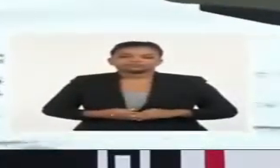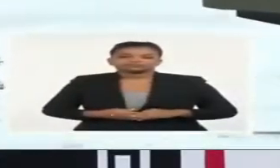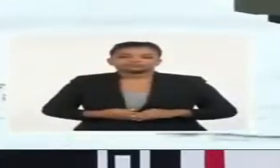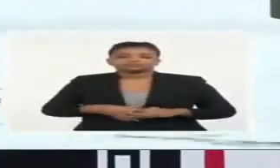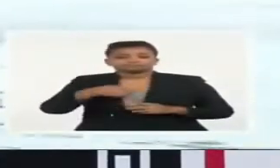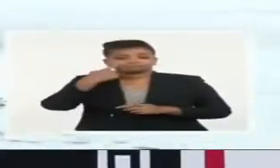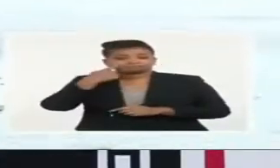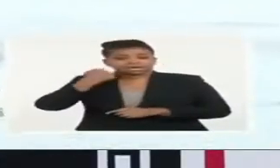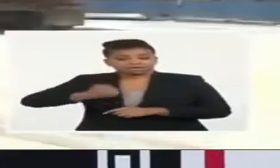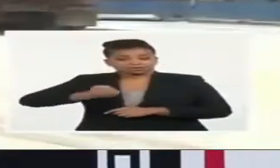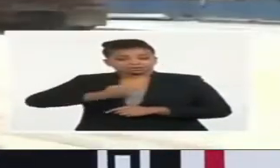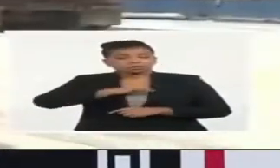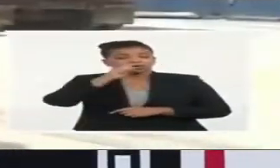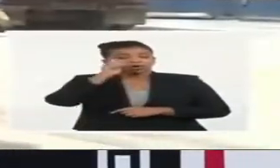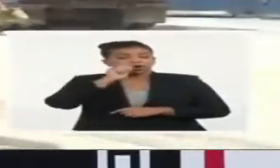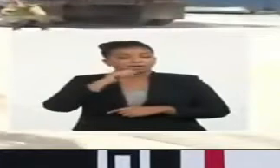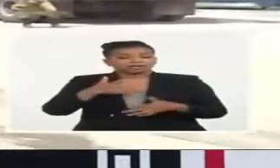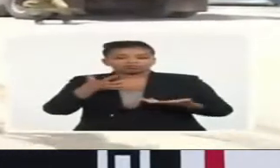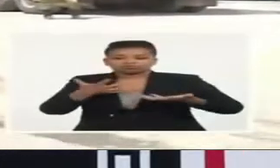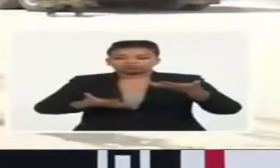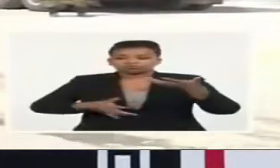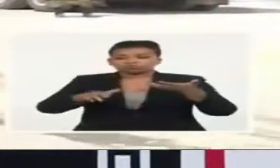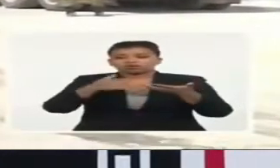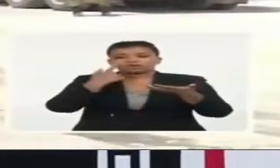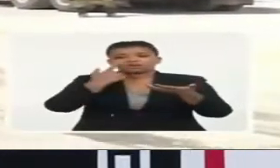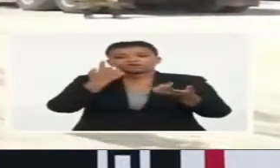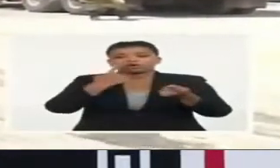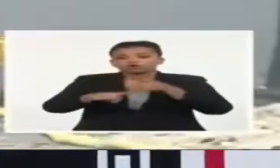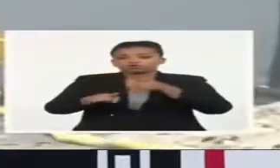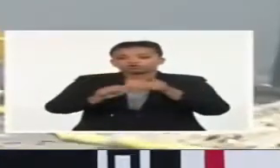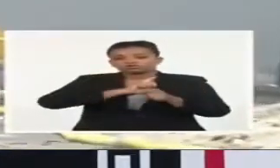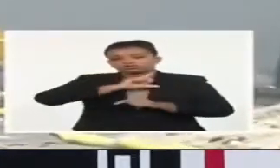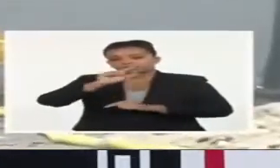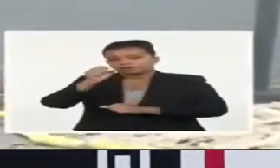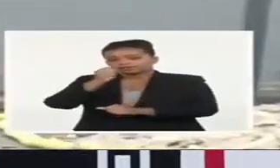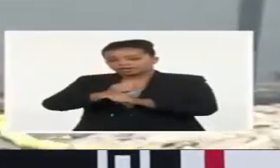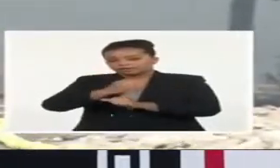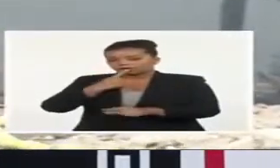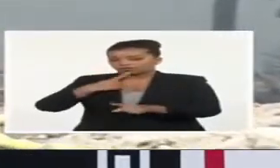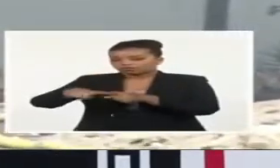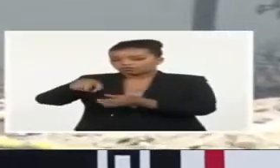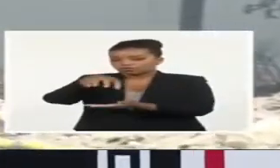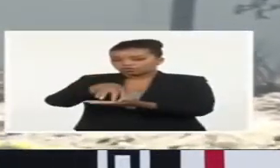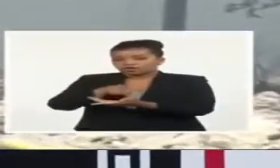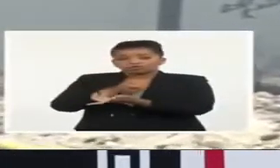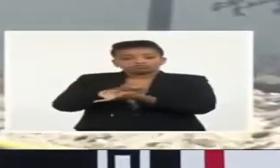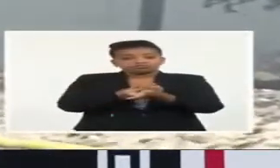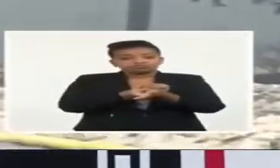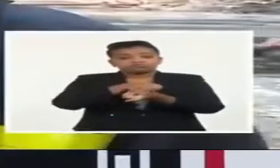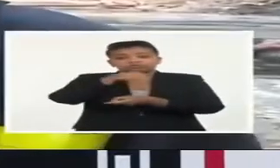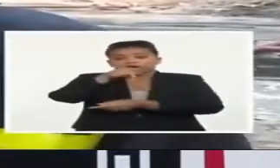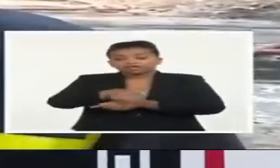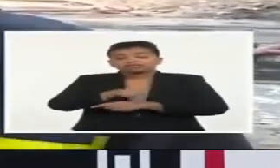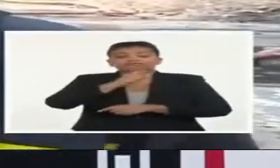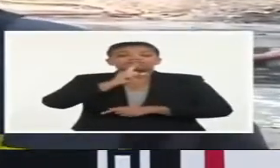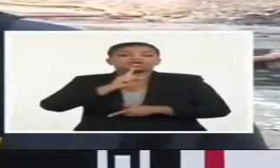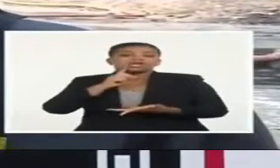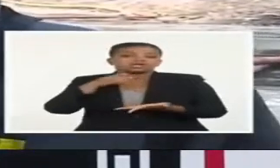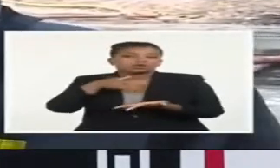perdieron billones, no millones, billones se perdieron ahí